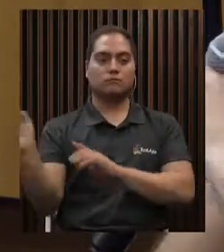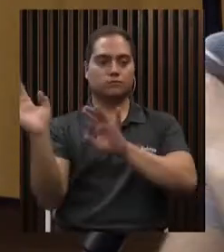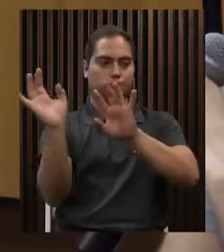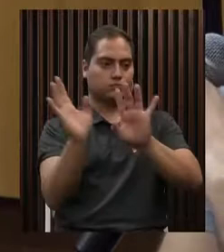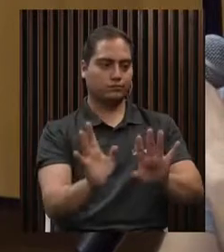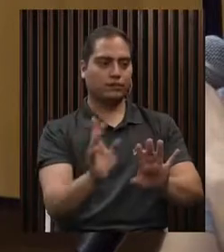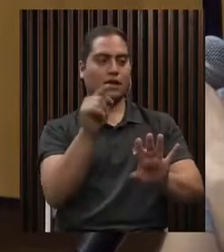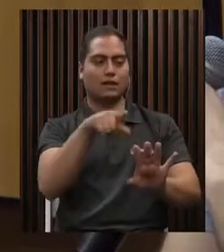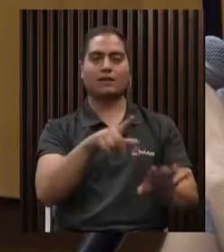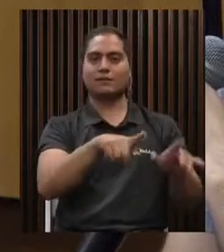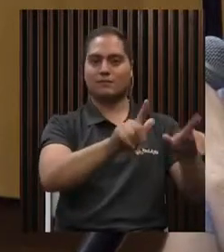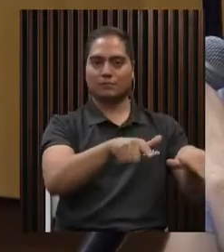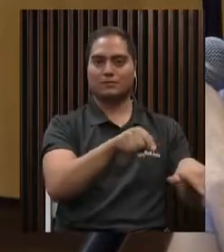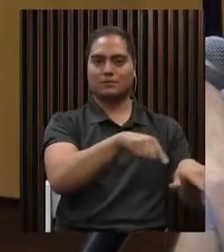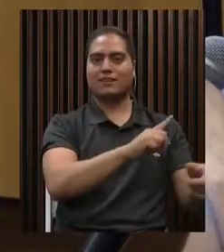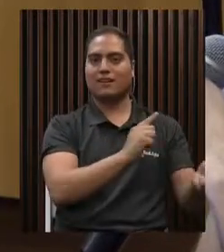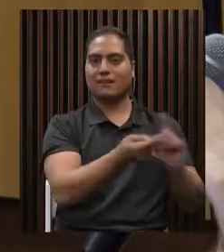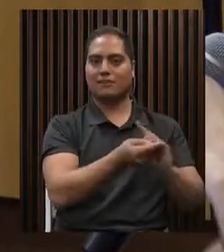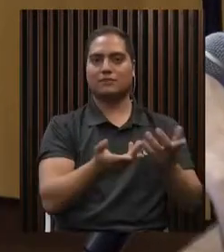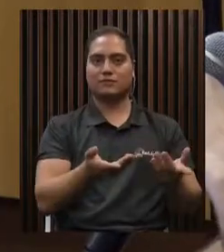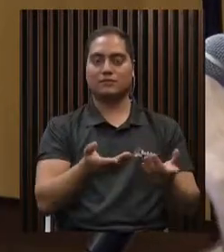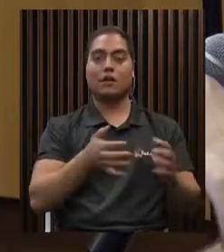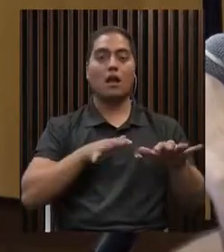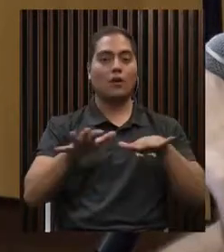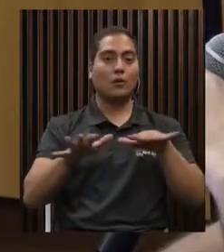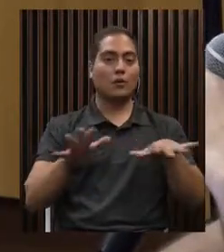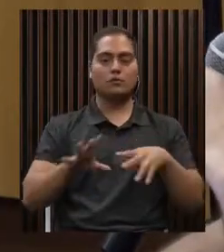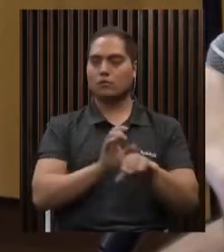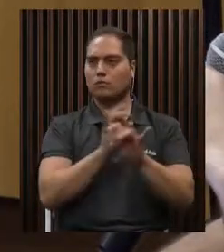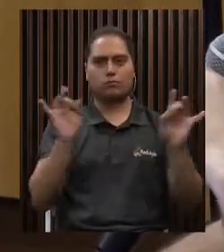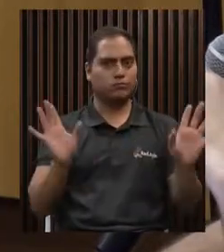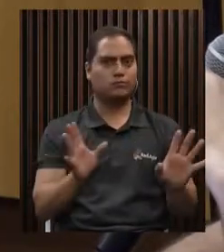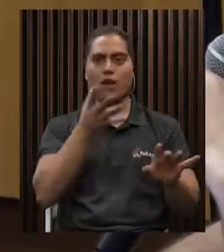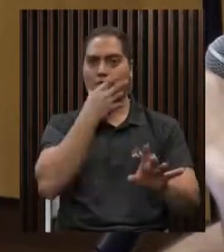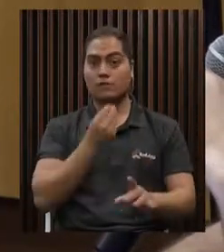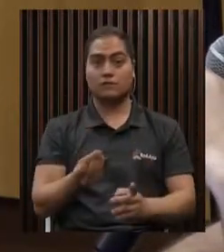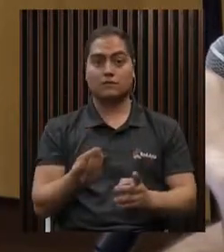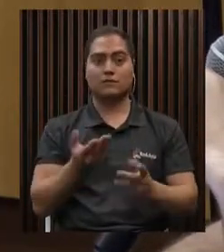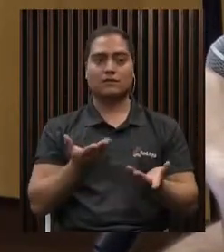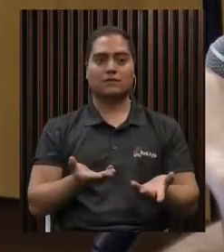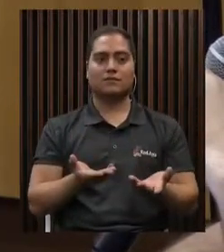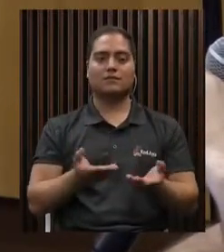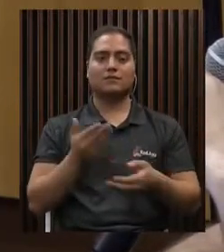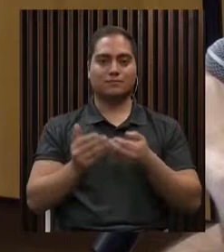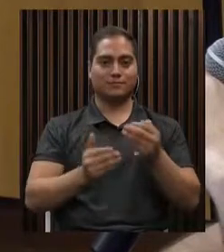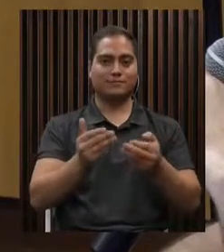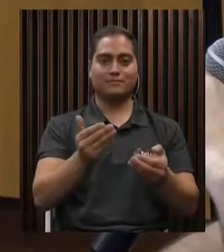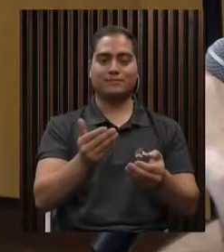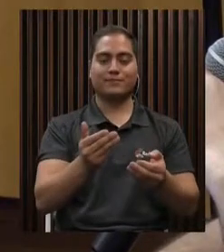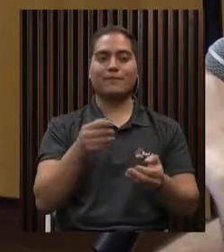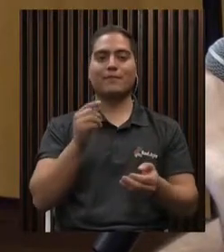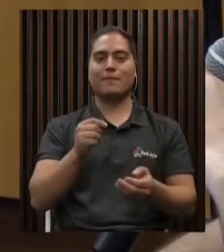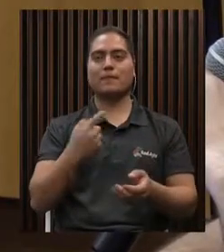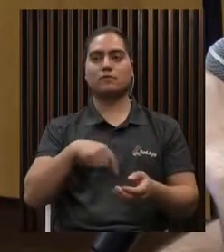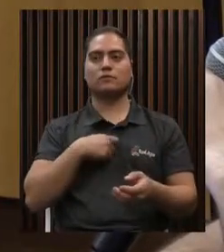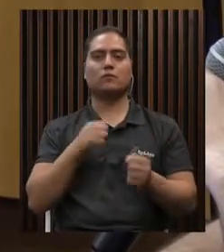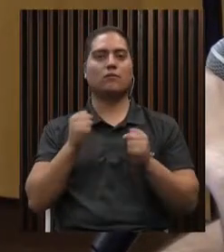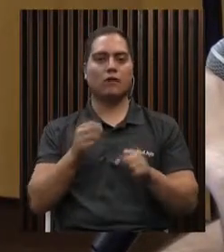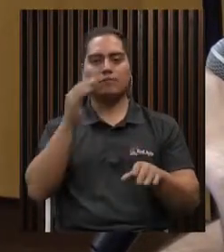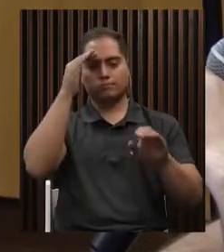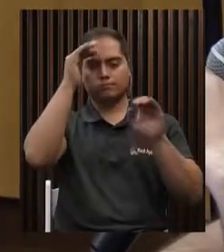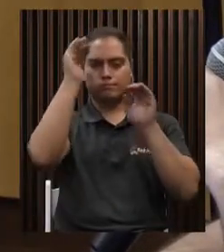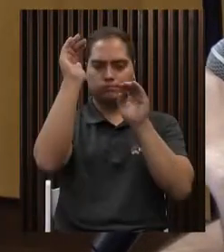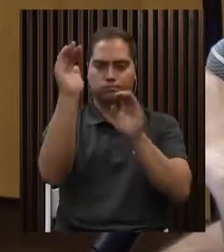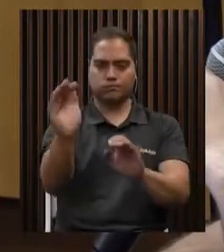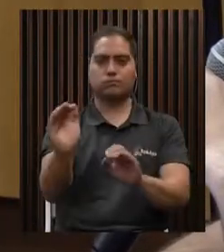cambio. Pero una de las cosas que resulta fantástica, hermosa en este proceso, es que podíamos confiar en los